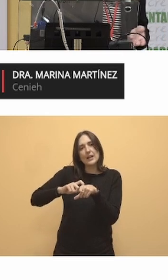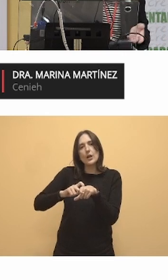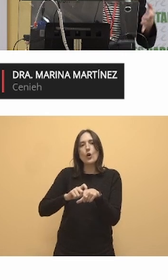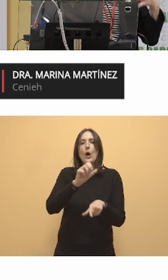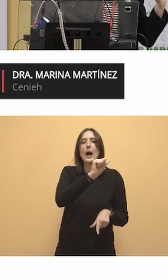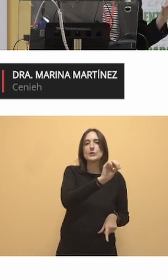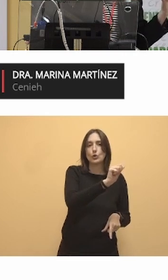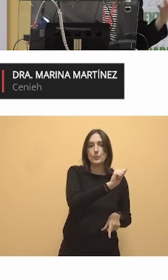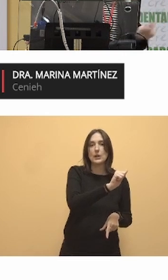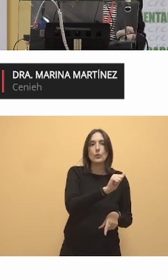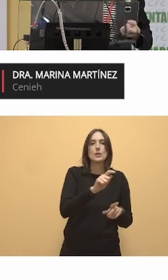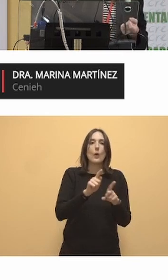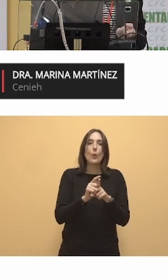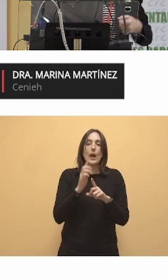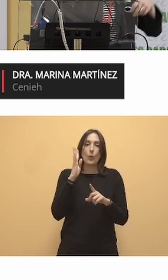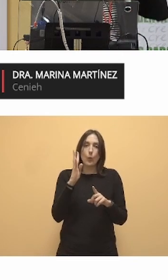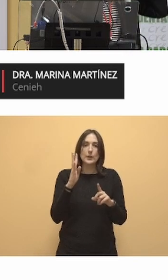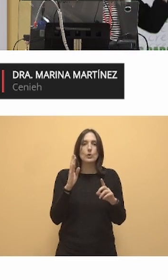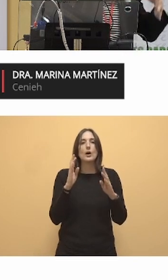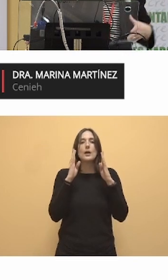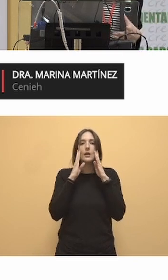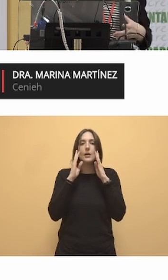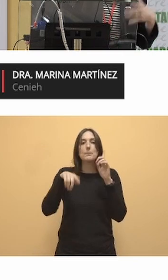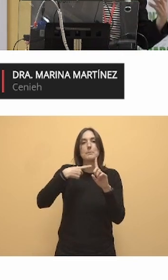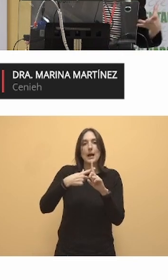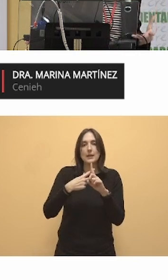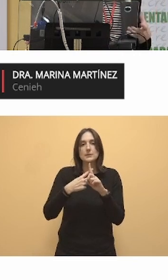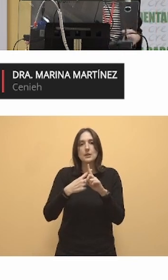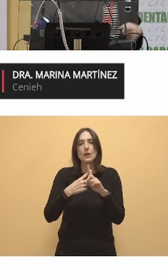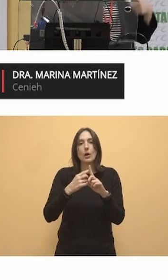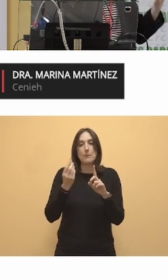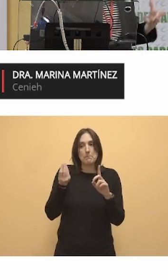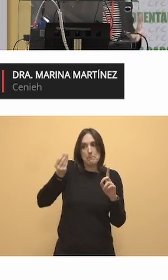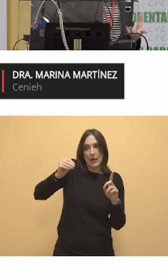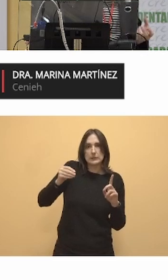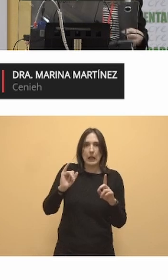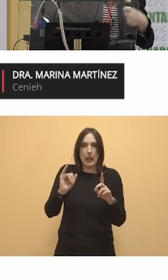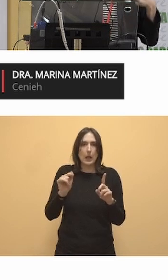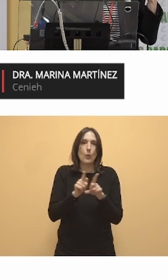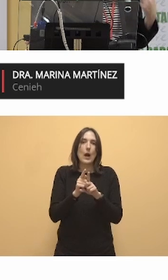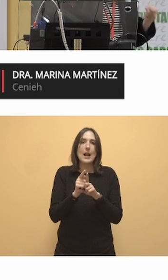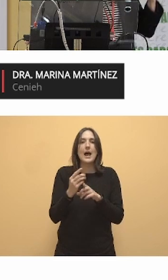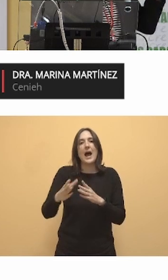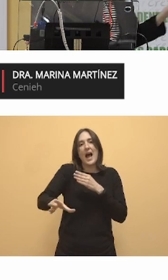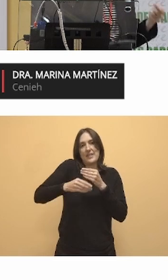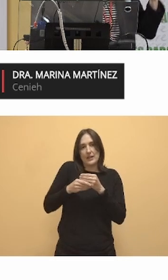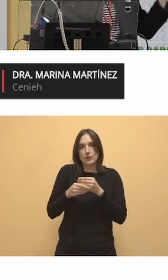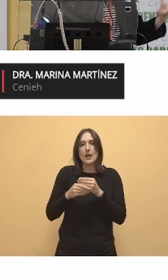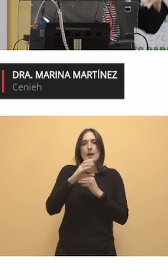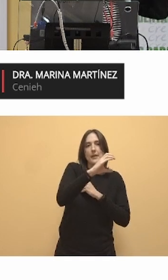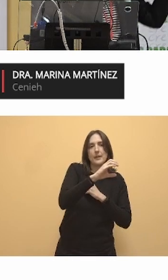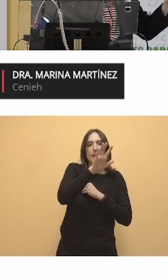no solo tienen esas 4 cúspides principales, sino que les salen otras cúspides más, cúspides accesorias, la C5, la C6,